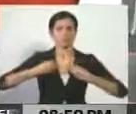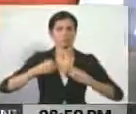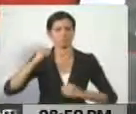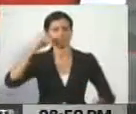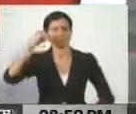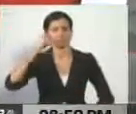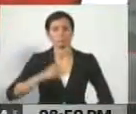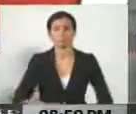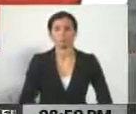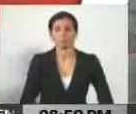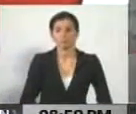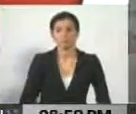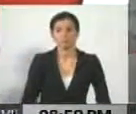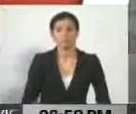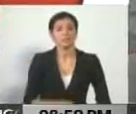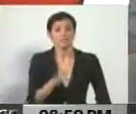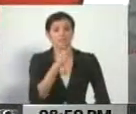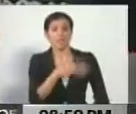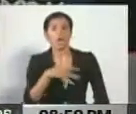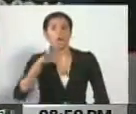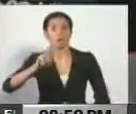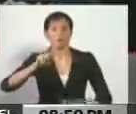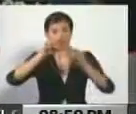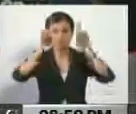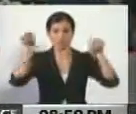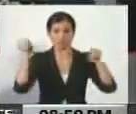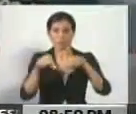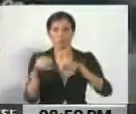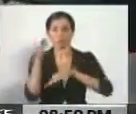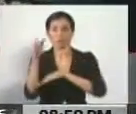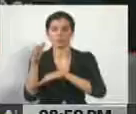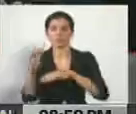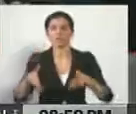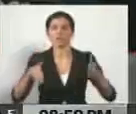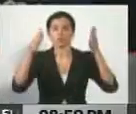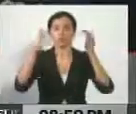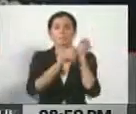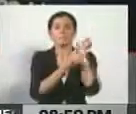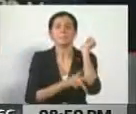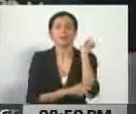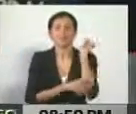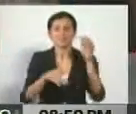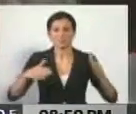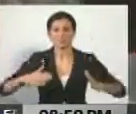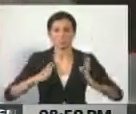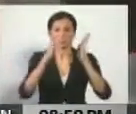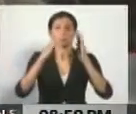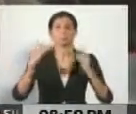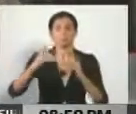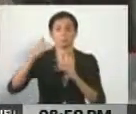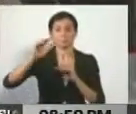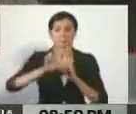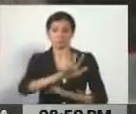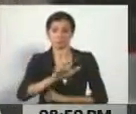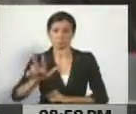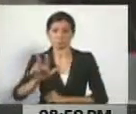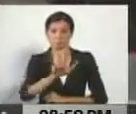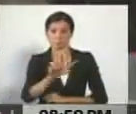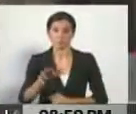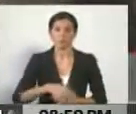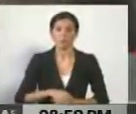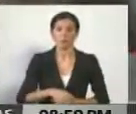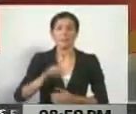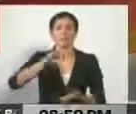Quienes deseen adquirir este cartel informativo pueden dirigirse a la Torre de Parque Central, piso 33, en la oficina de Movimientos